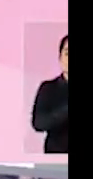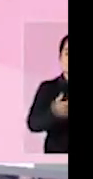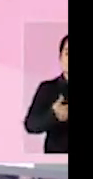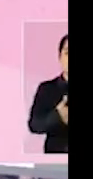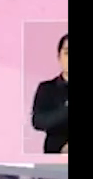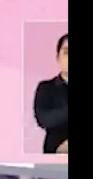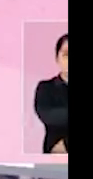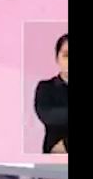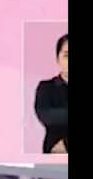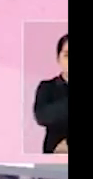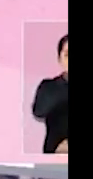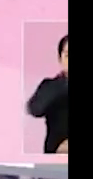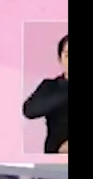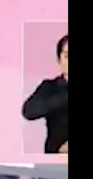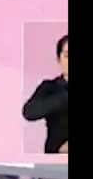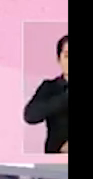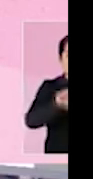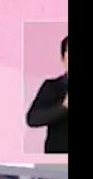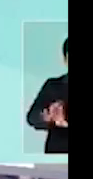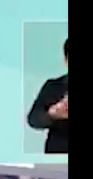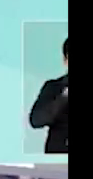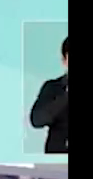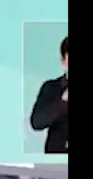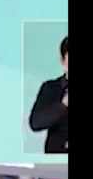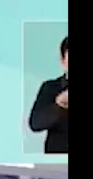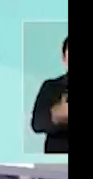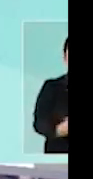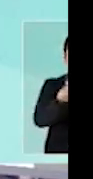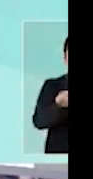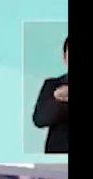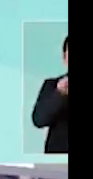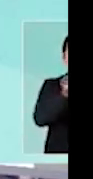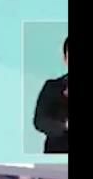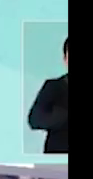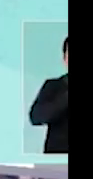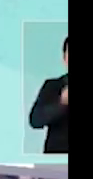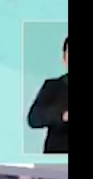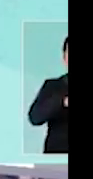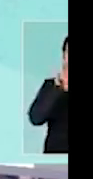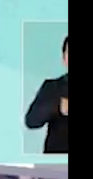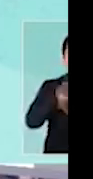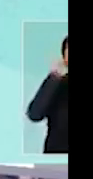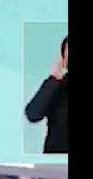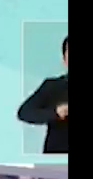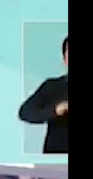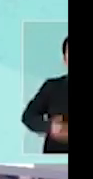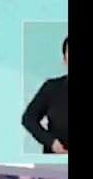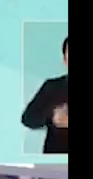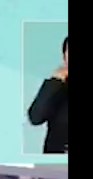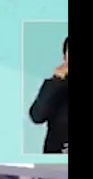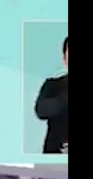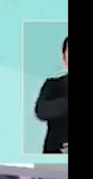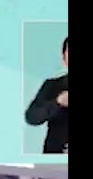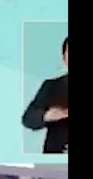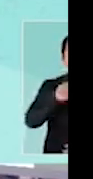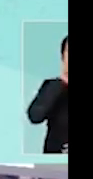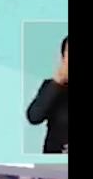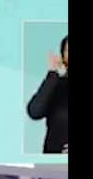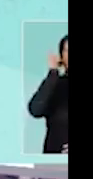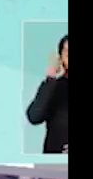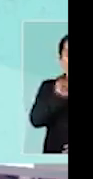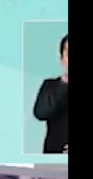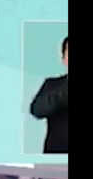descompensó cuando su cuerpo requirió el proceso de inmunidad que le exige la O vacuna.